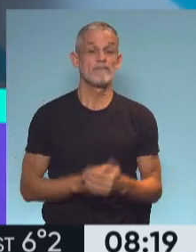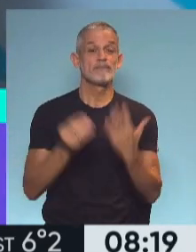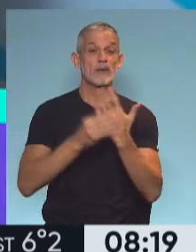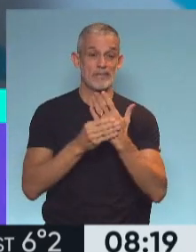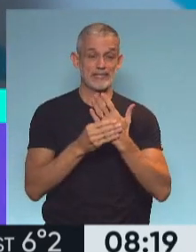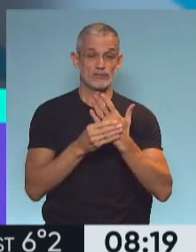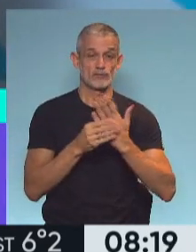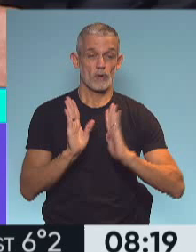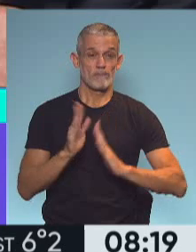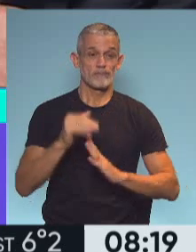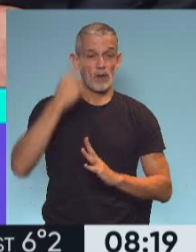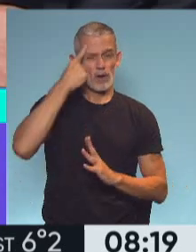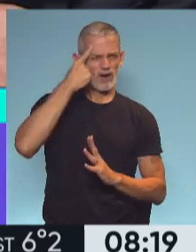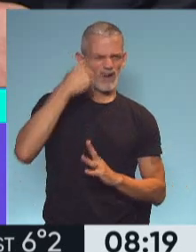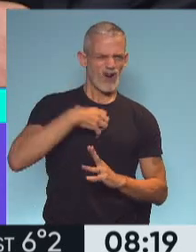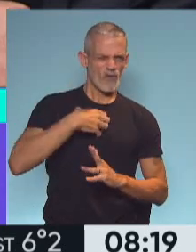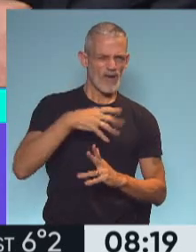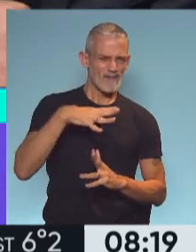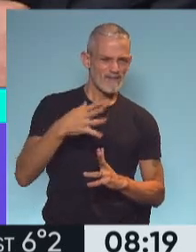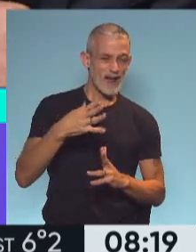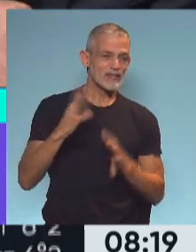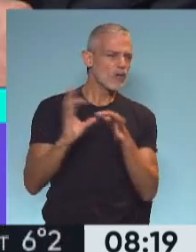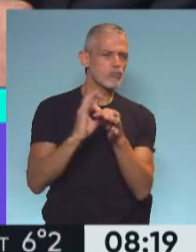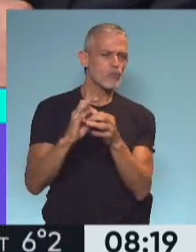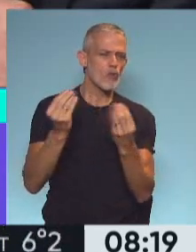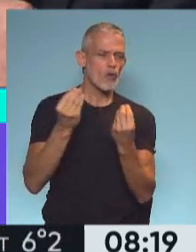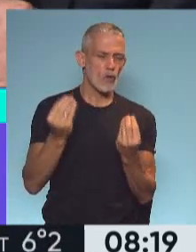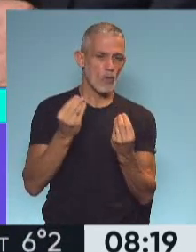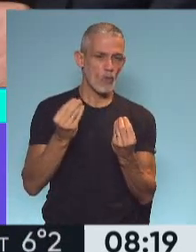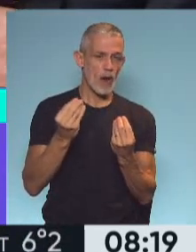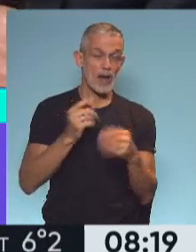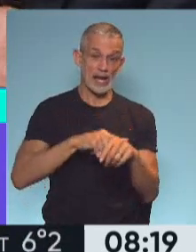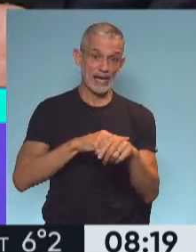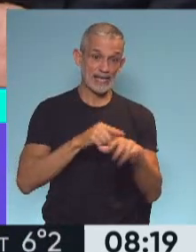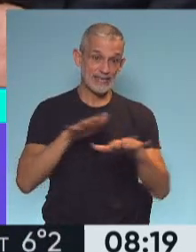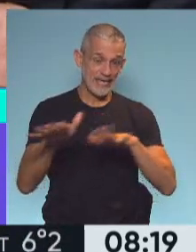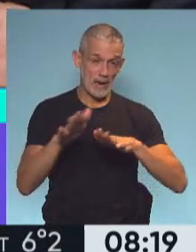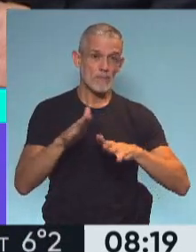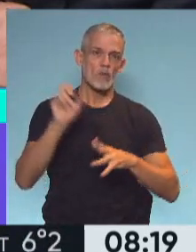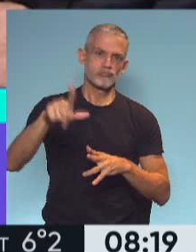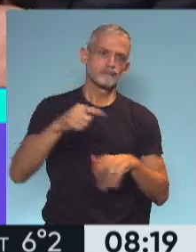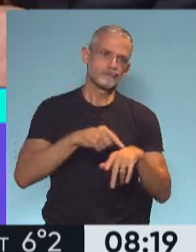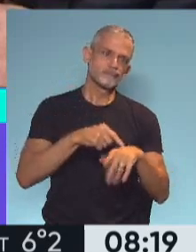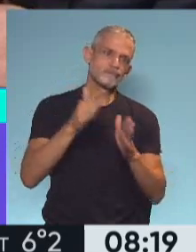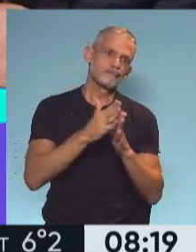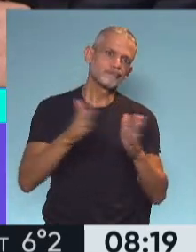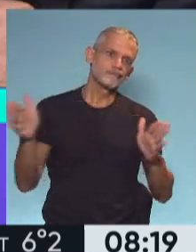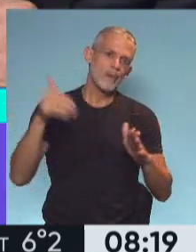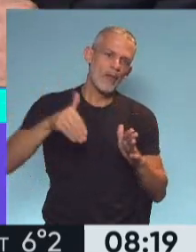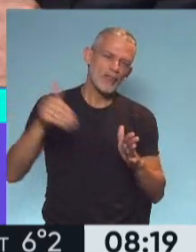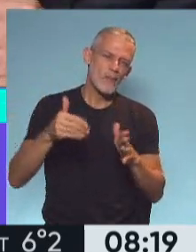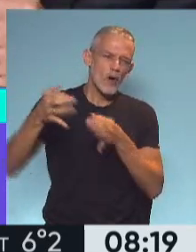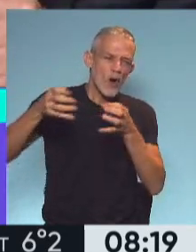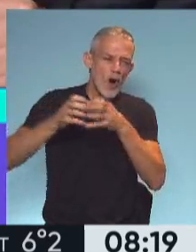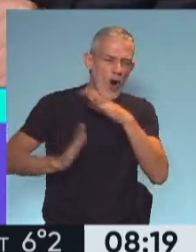permítame decirle que el descreimiento muchas veces está relacionado justamente con los tiempos, ¿no? Los tiempos de la justicia en fallar respecto a